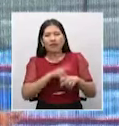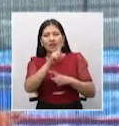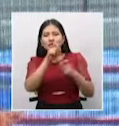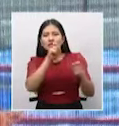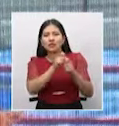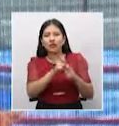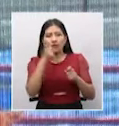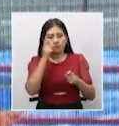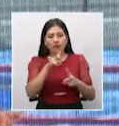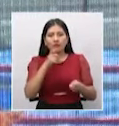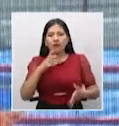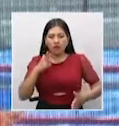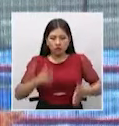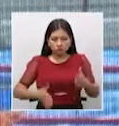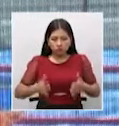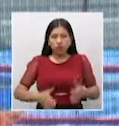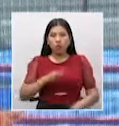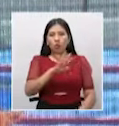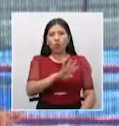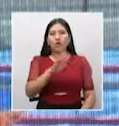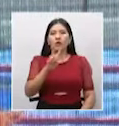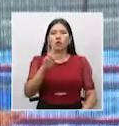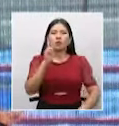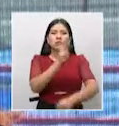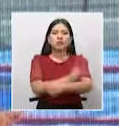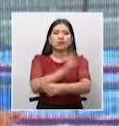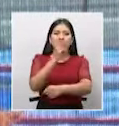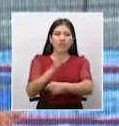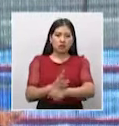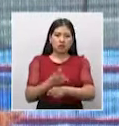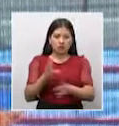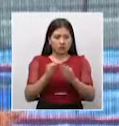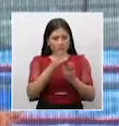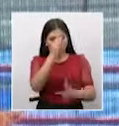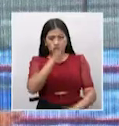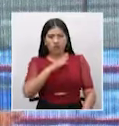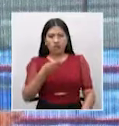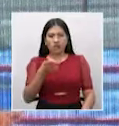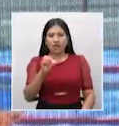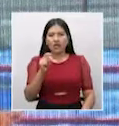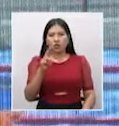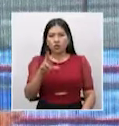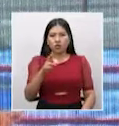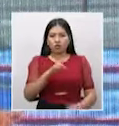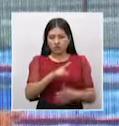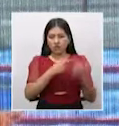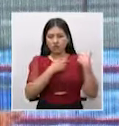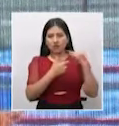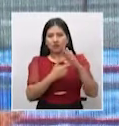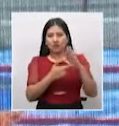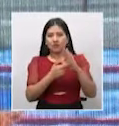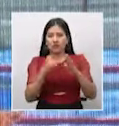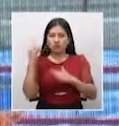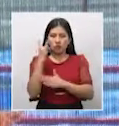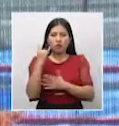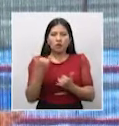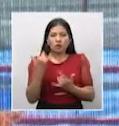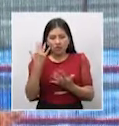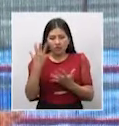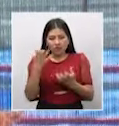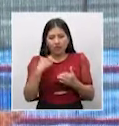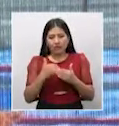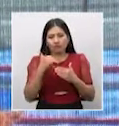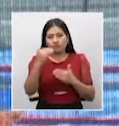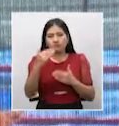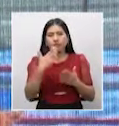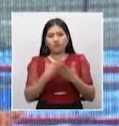de esta maratón de los 42 kilómetros en el que Héctor Garibay, nuestro representante, espera lograr